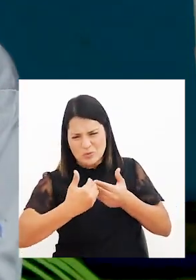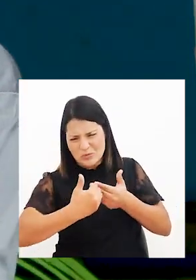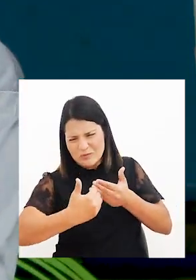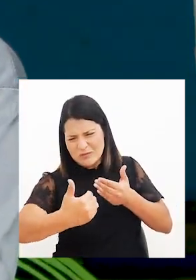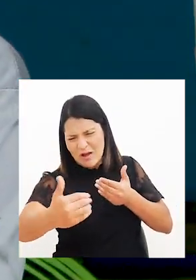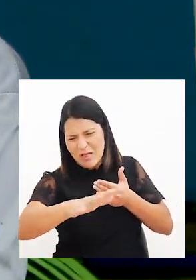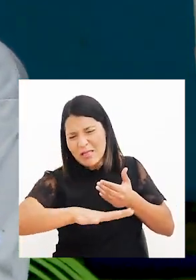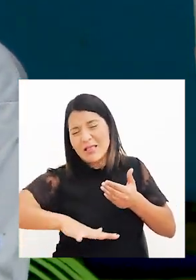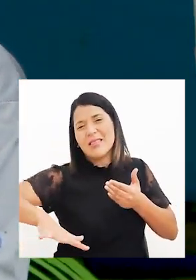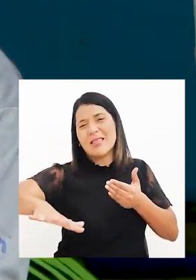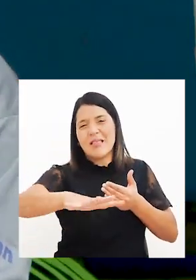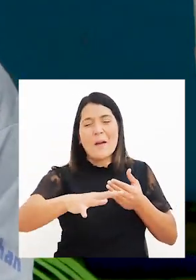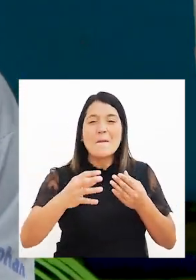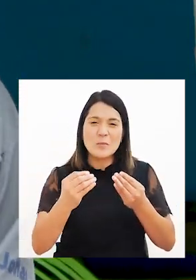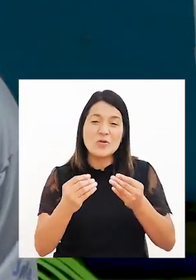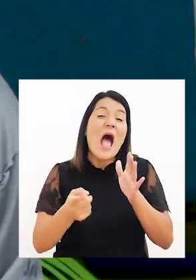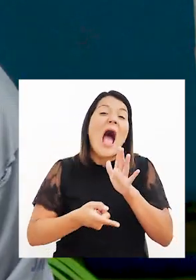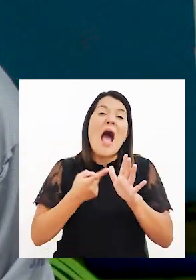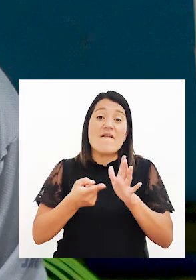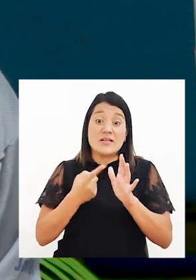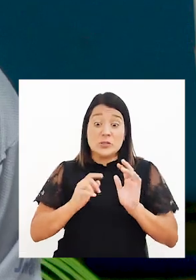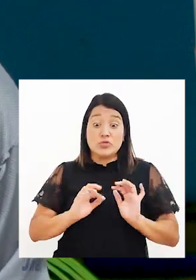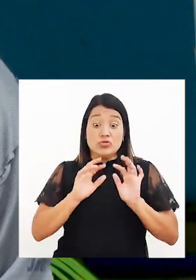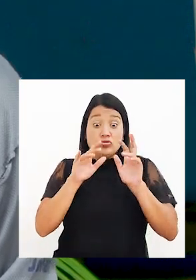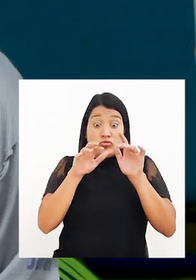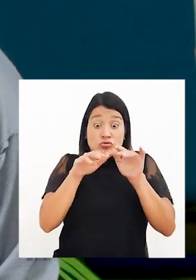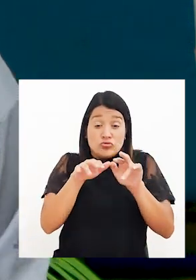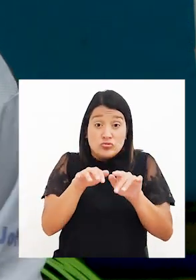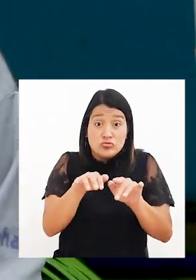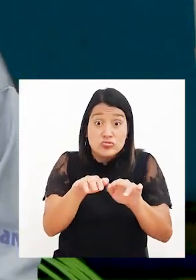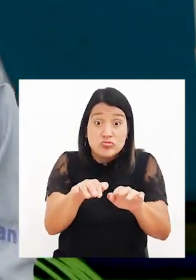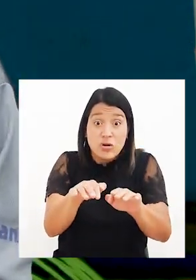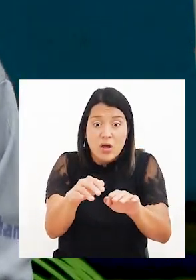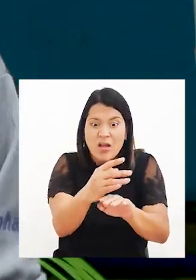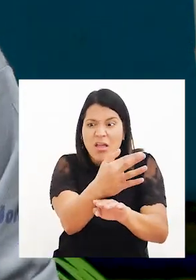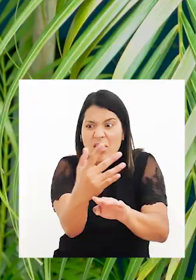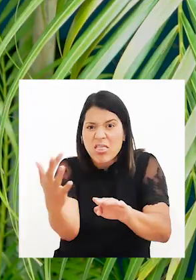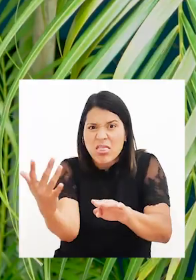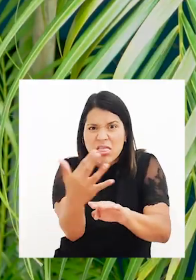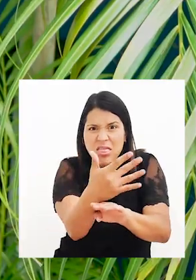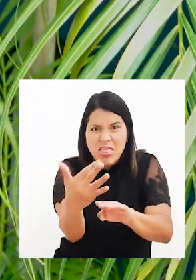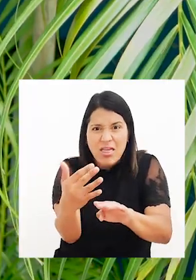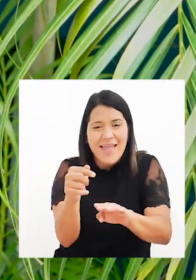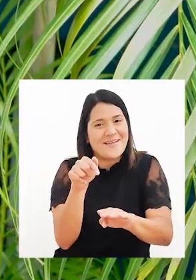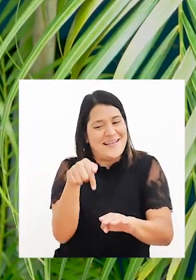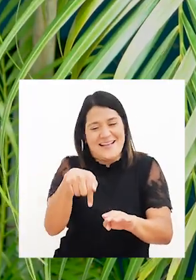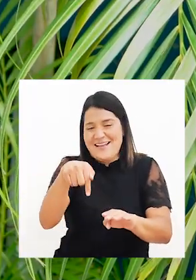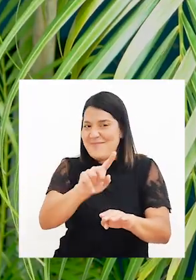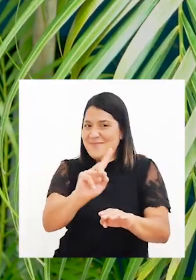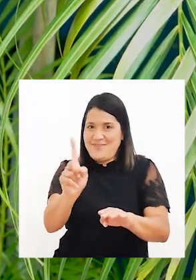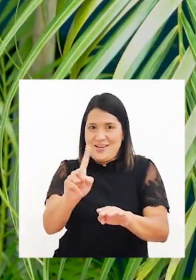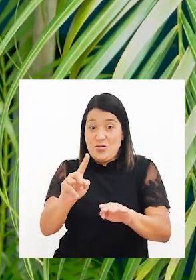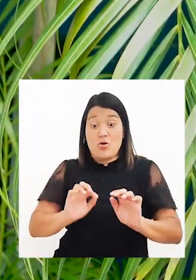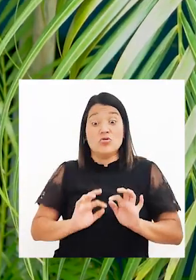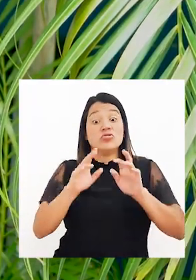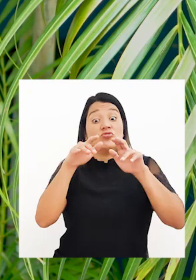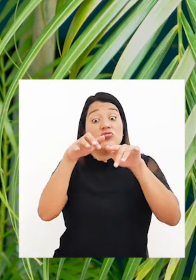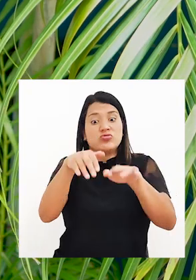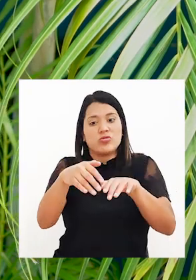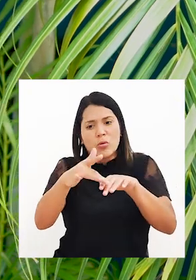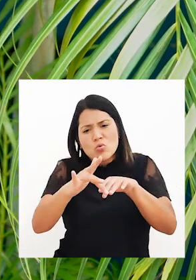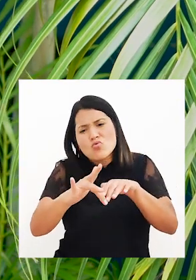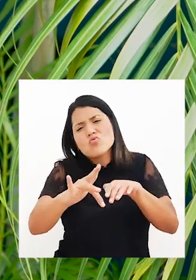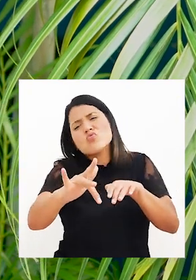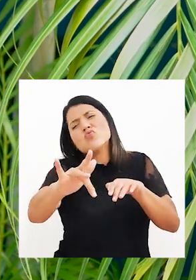termina en la vegetación alrededor de toda la costa, en las playas que tenemos aquí, ¿verdad? Por eso la actividad de tortugas en